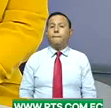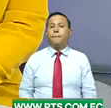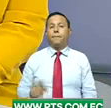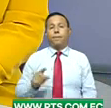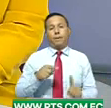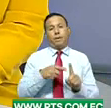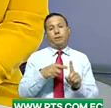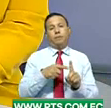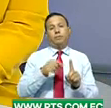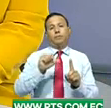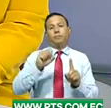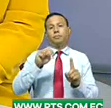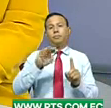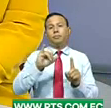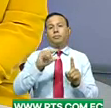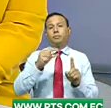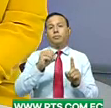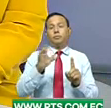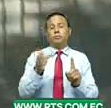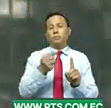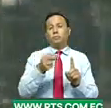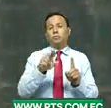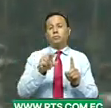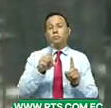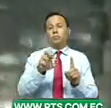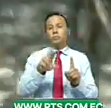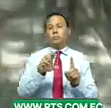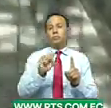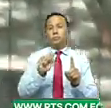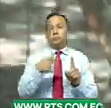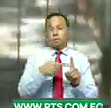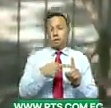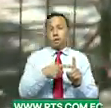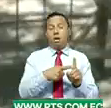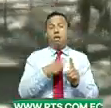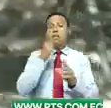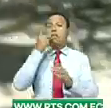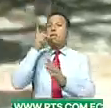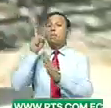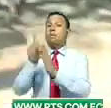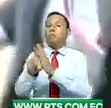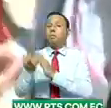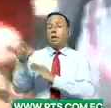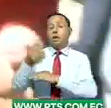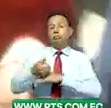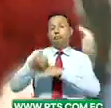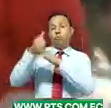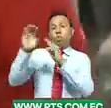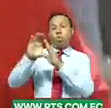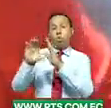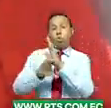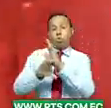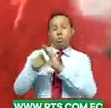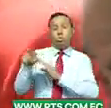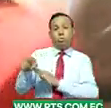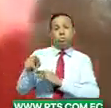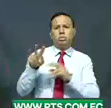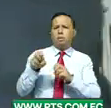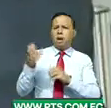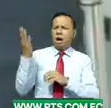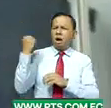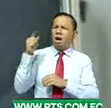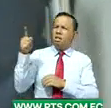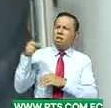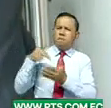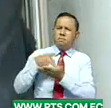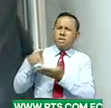Santiago Guarderas acudió a la Corte Constitucional, donde presentó una acción extraordinaria de protección contra la sentencia de la Corte Provincial